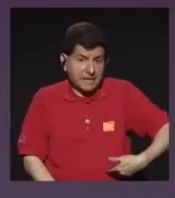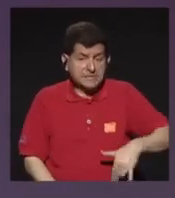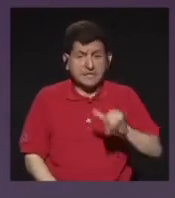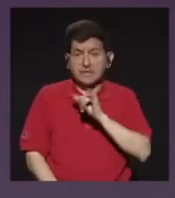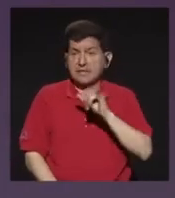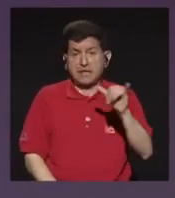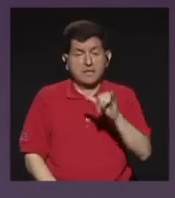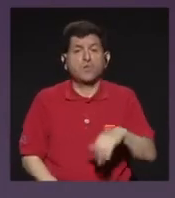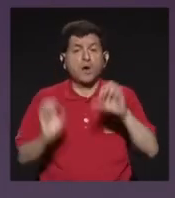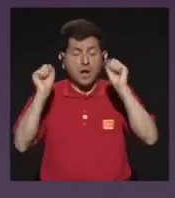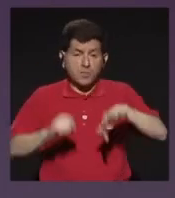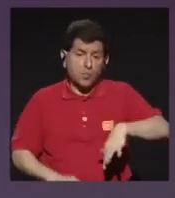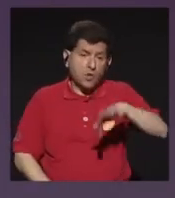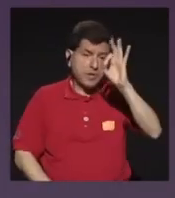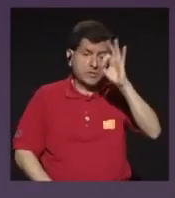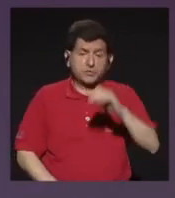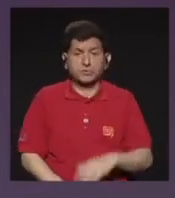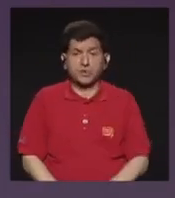puede elegir